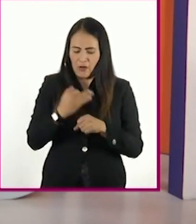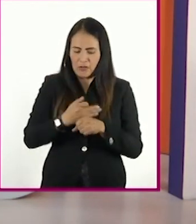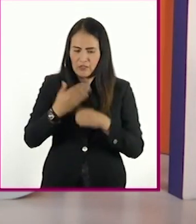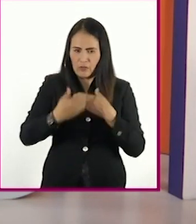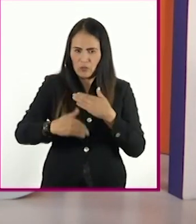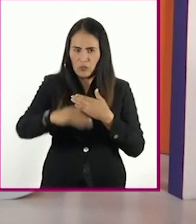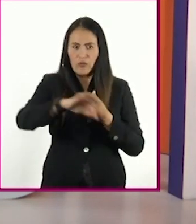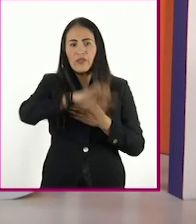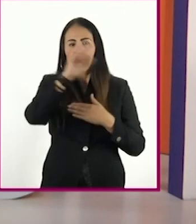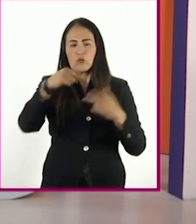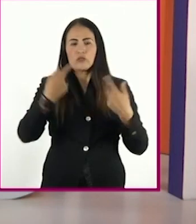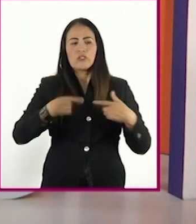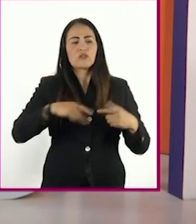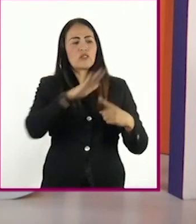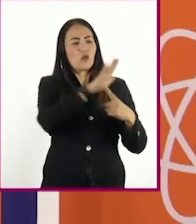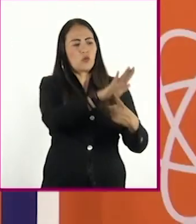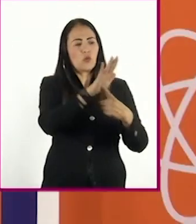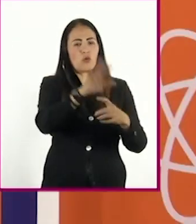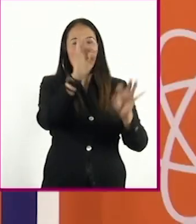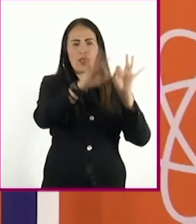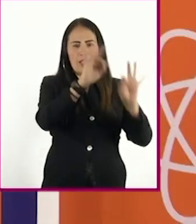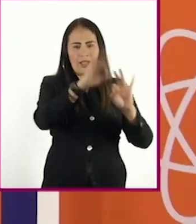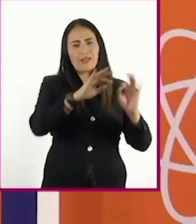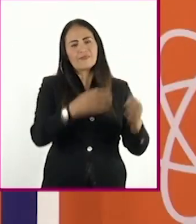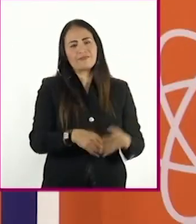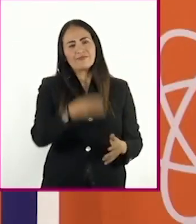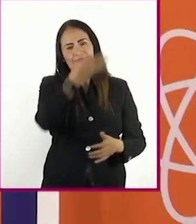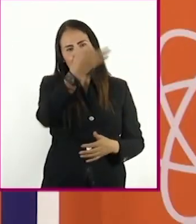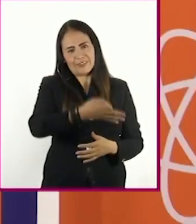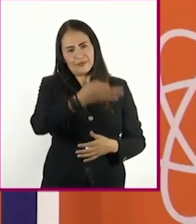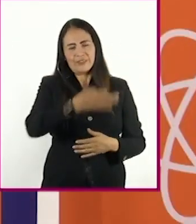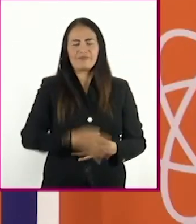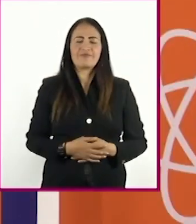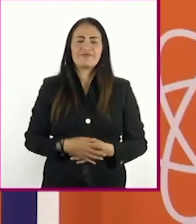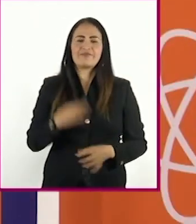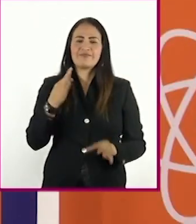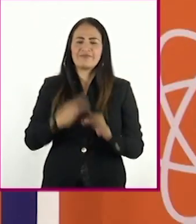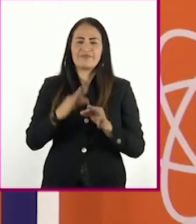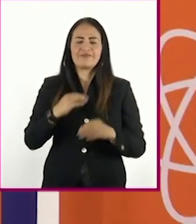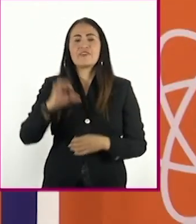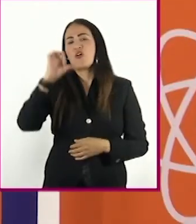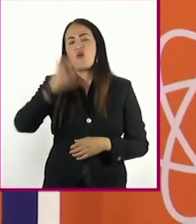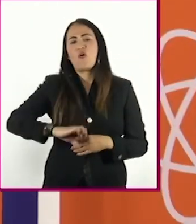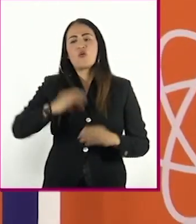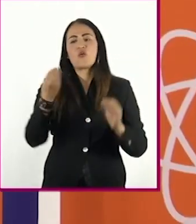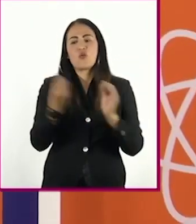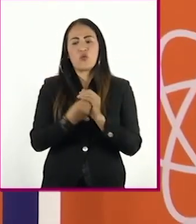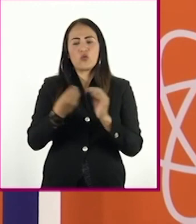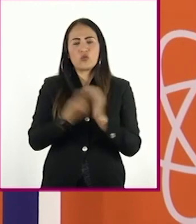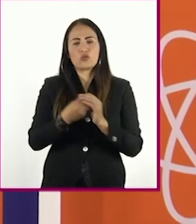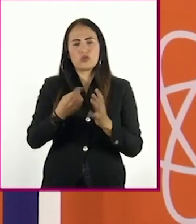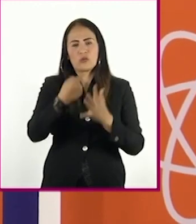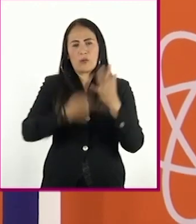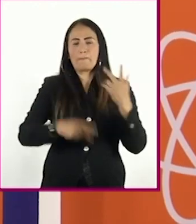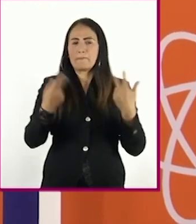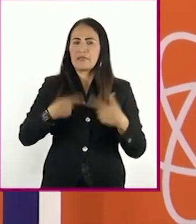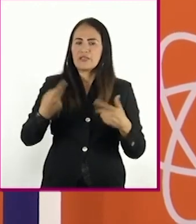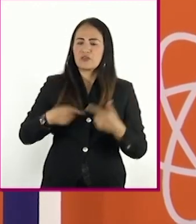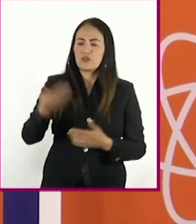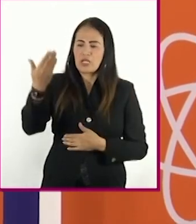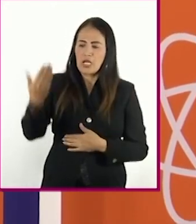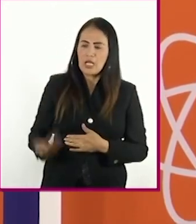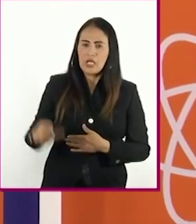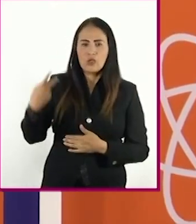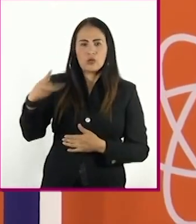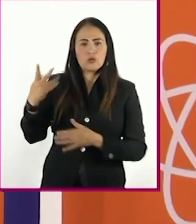persuadir a nuestros lectores. ¡Listo! En esta sesión trabajamos para detectar la postura del autor y con